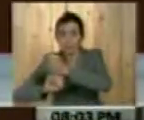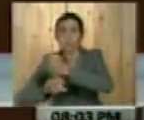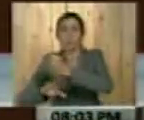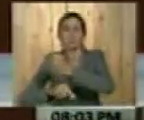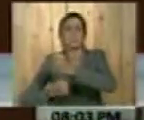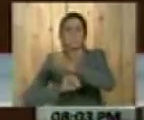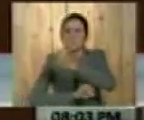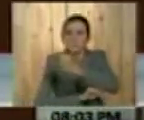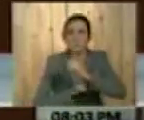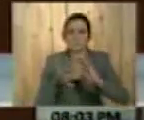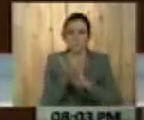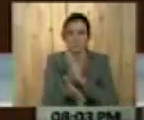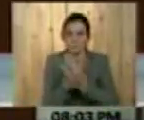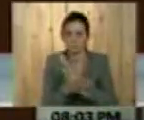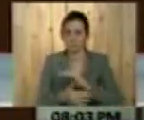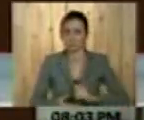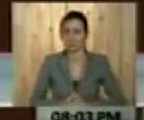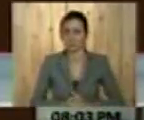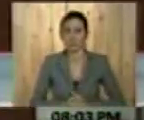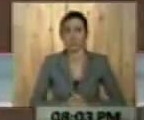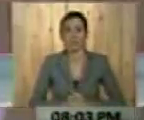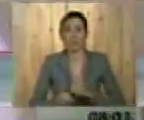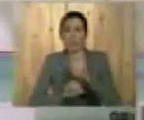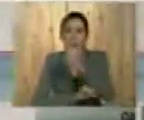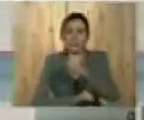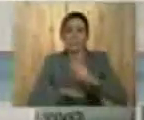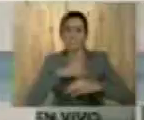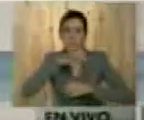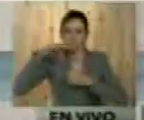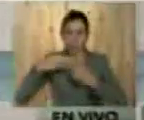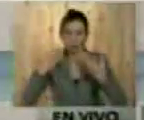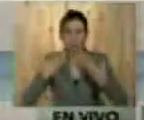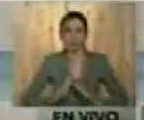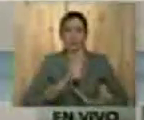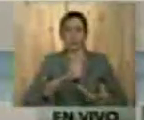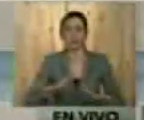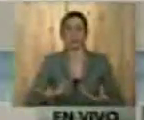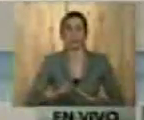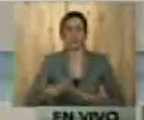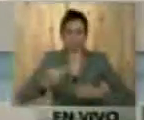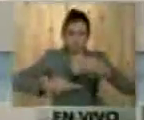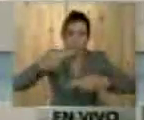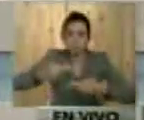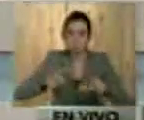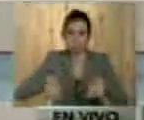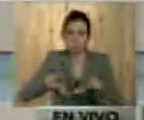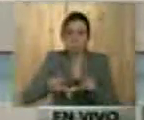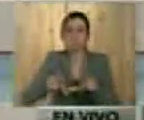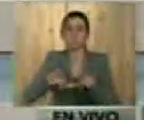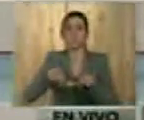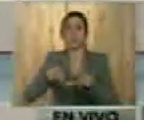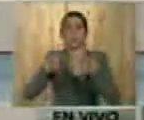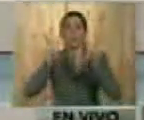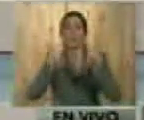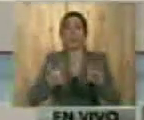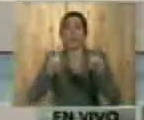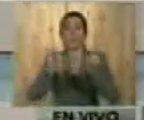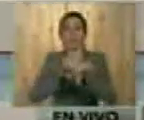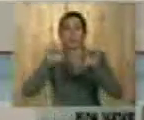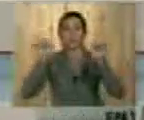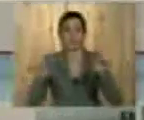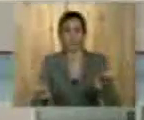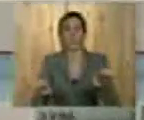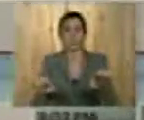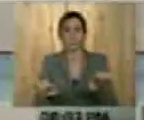las bases físicas, las bases espirituales, las bases morales, las bases culturales de la nueva